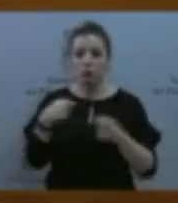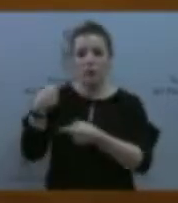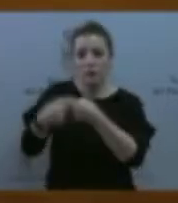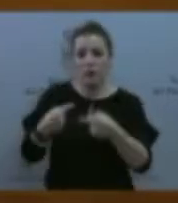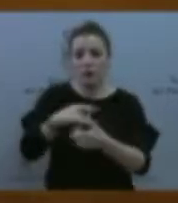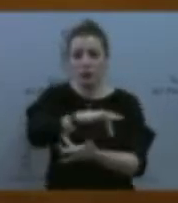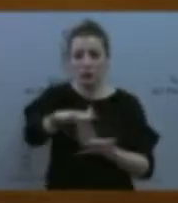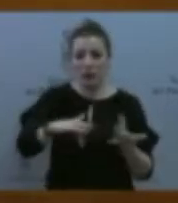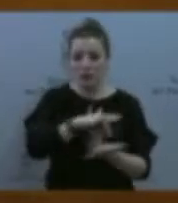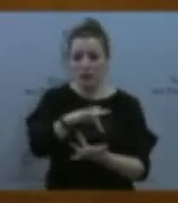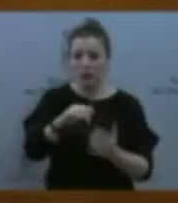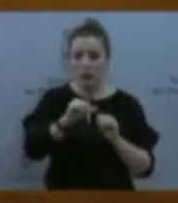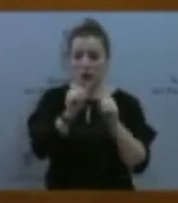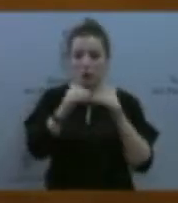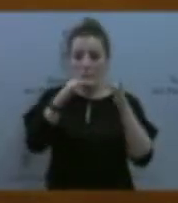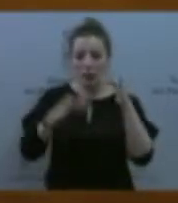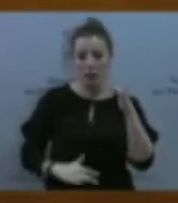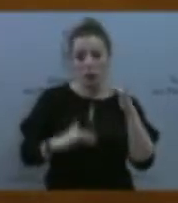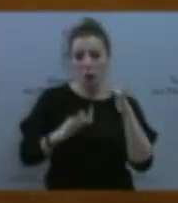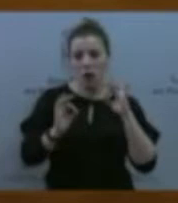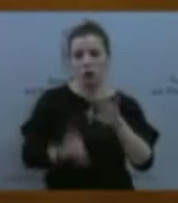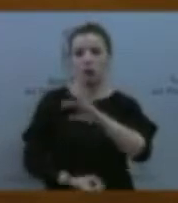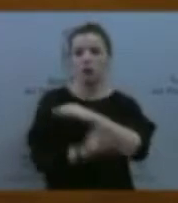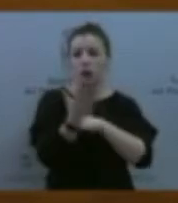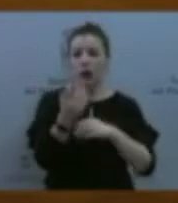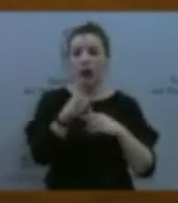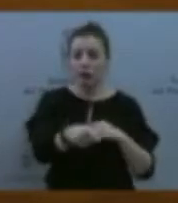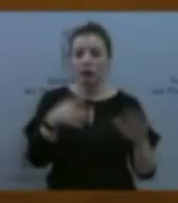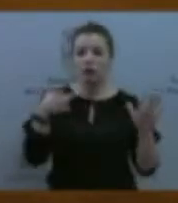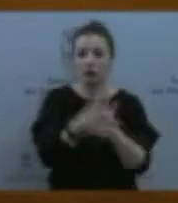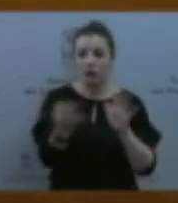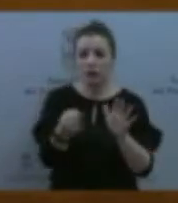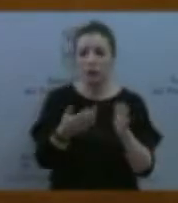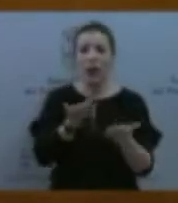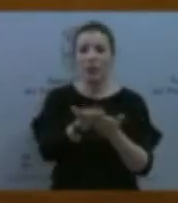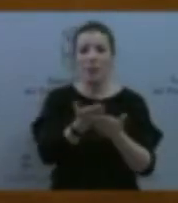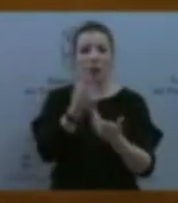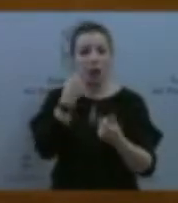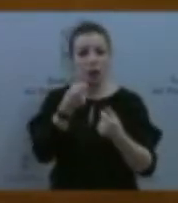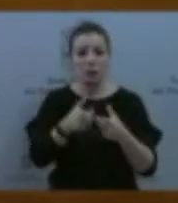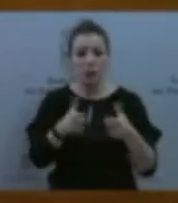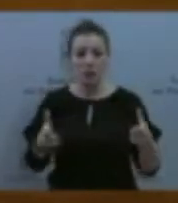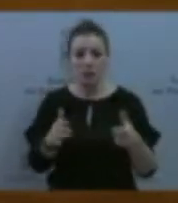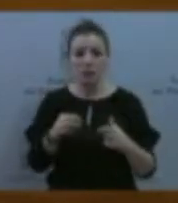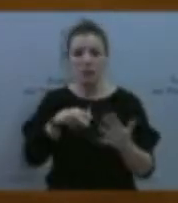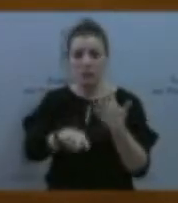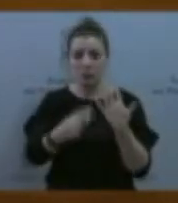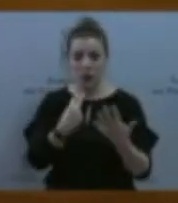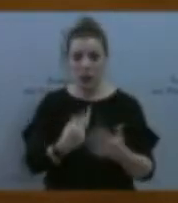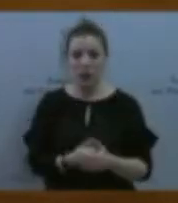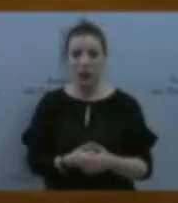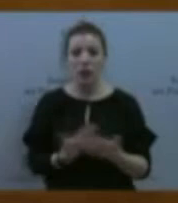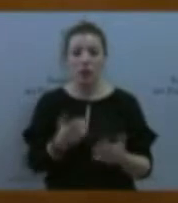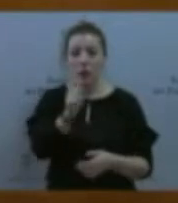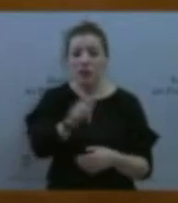Eso llevó a aumentar la demanda de control y de transparencia. de las personas querían participar, querían decidir sobre los